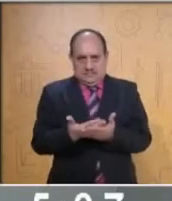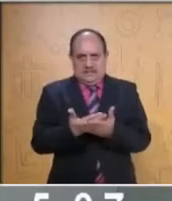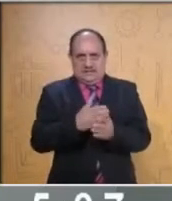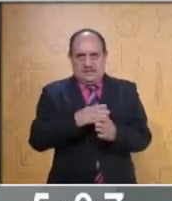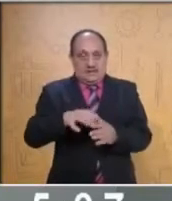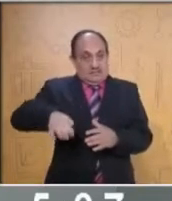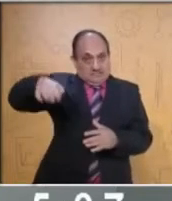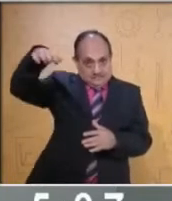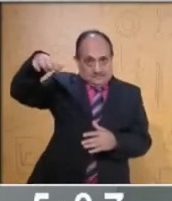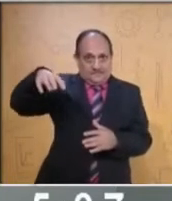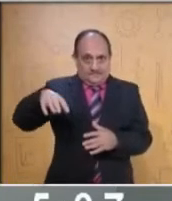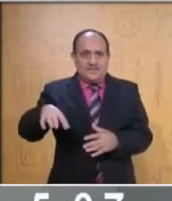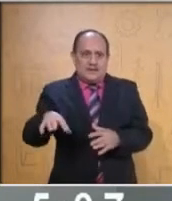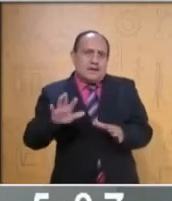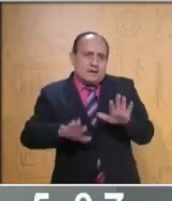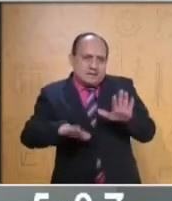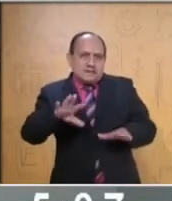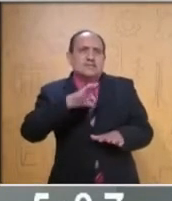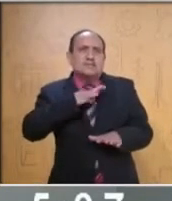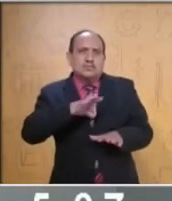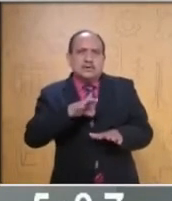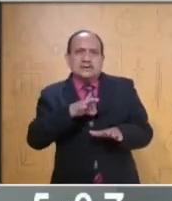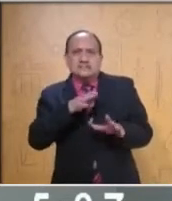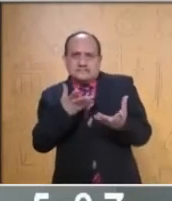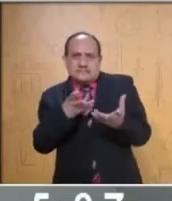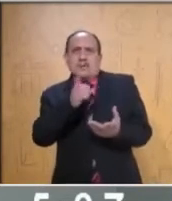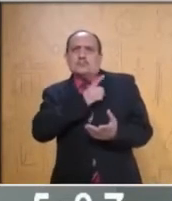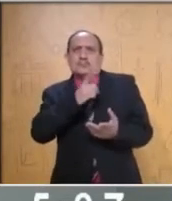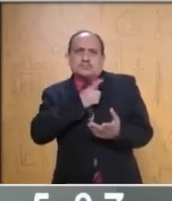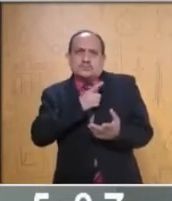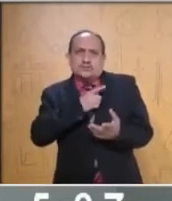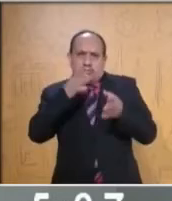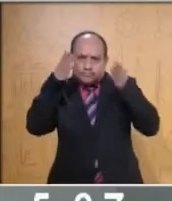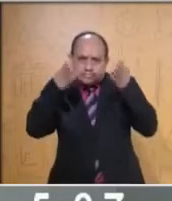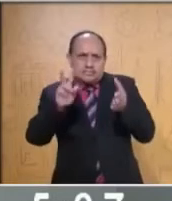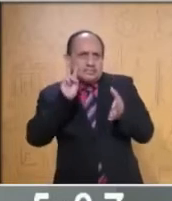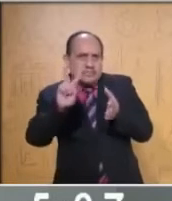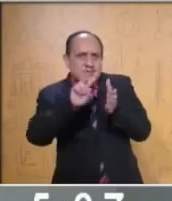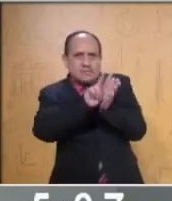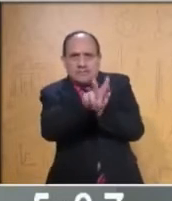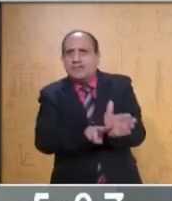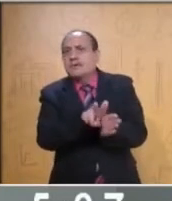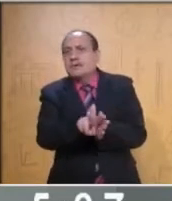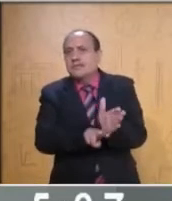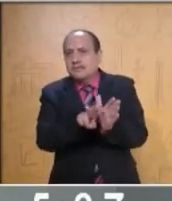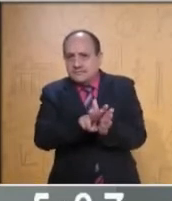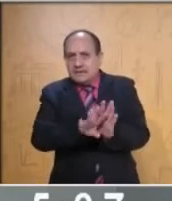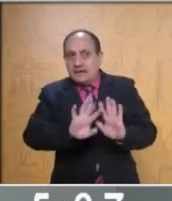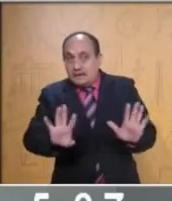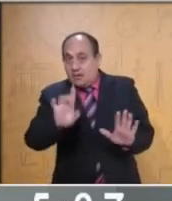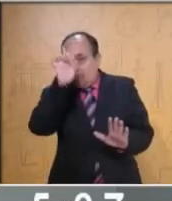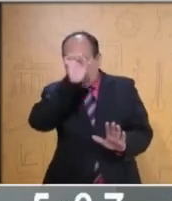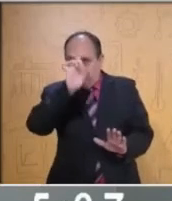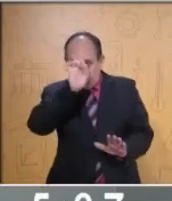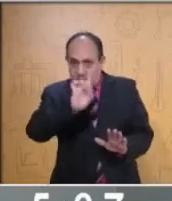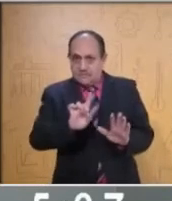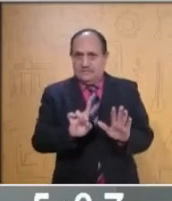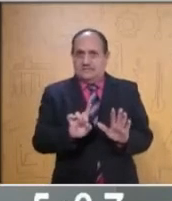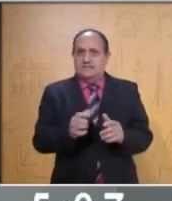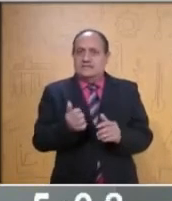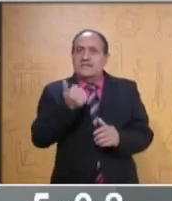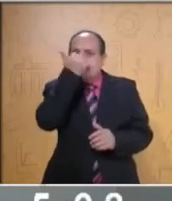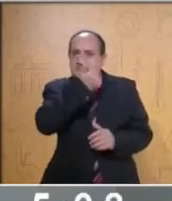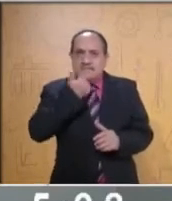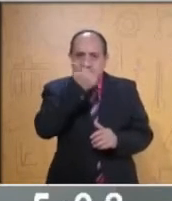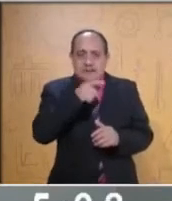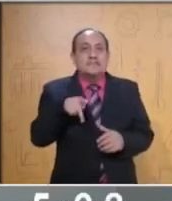son más grandes y que a lo mejor pueden dirigirse solos hasta con un video. A veces yo he recomendado eso a los